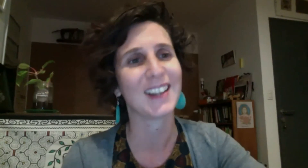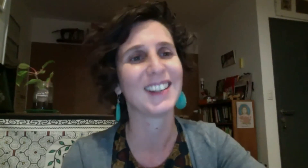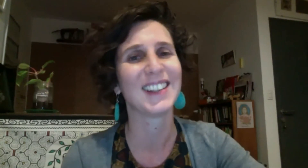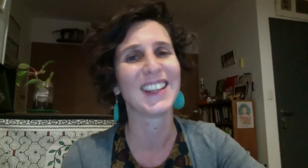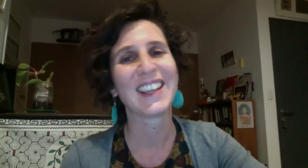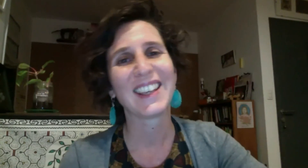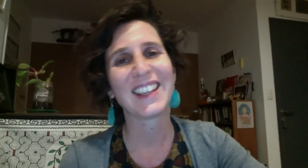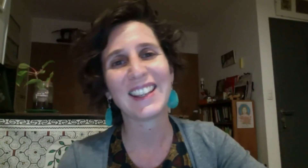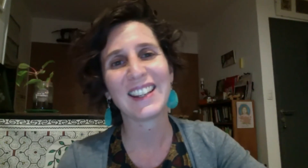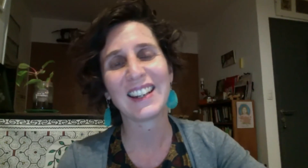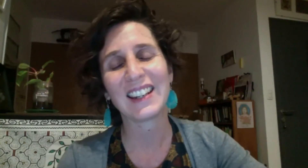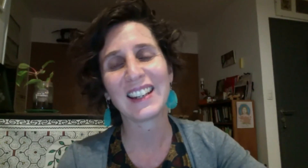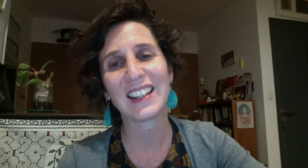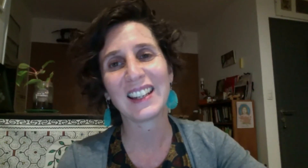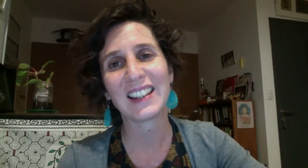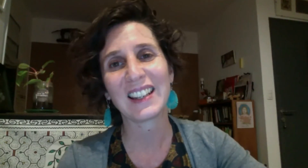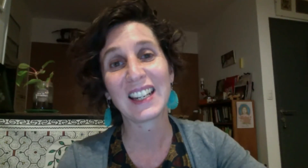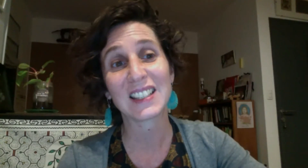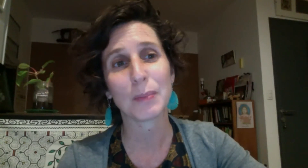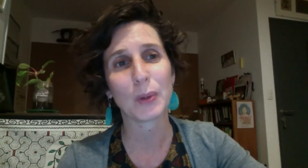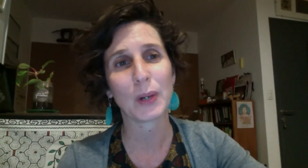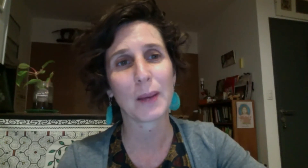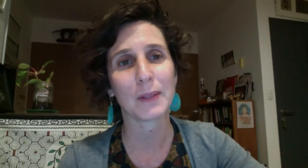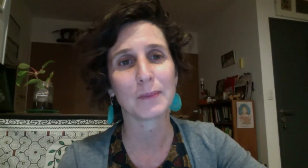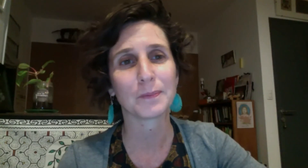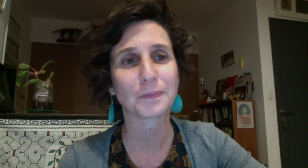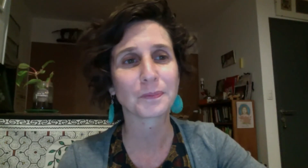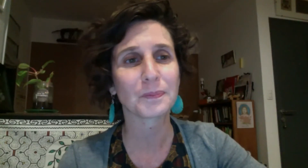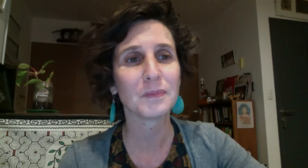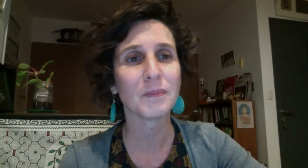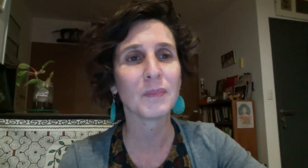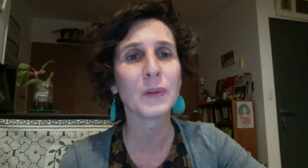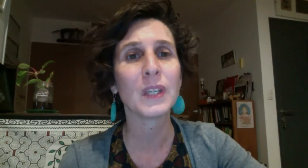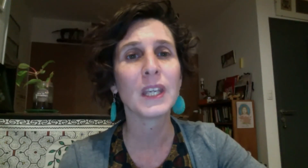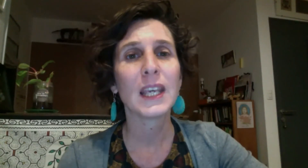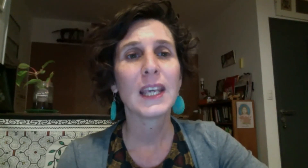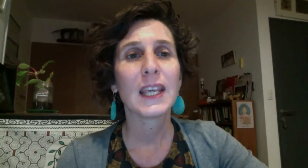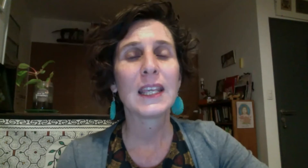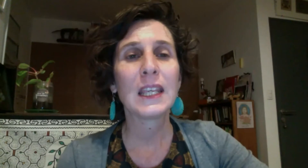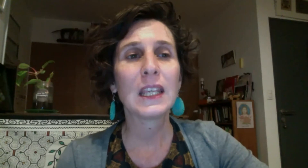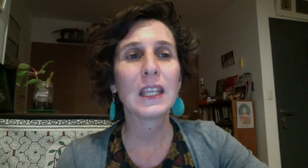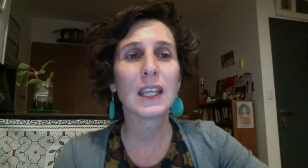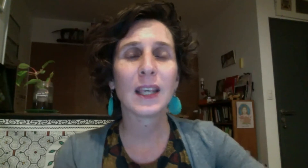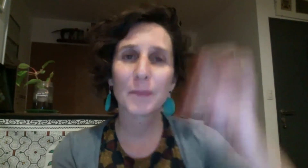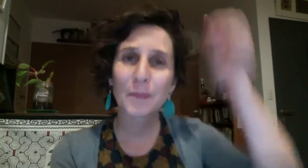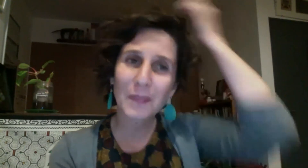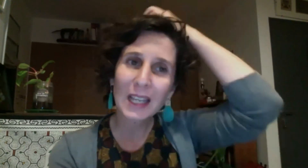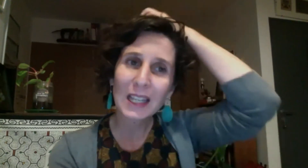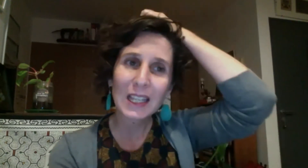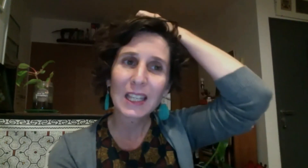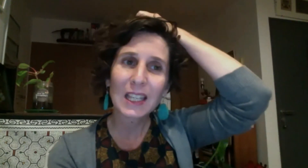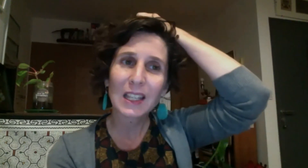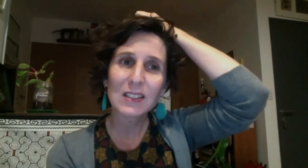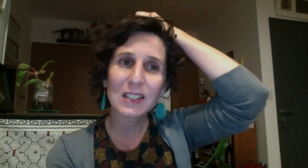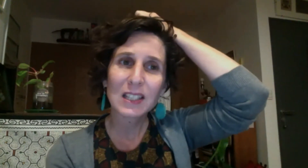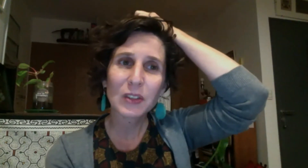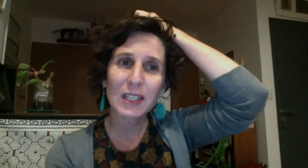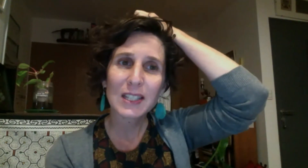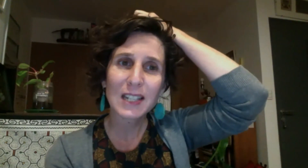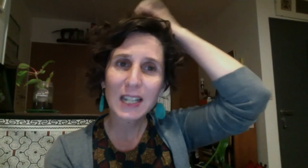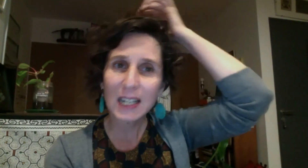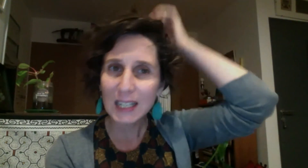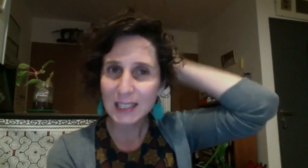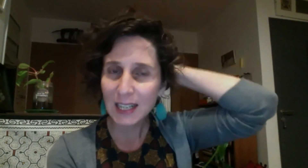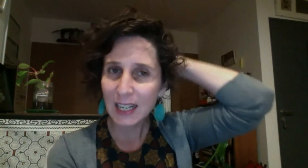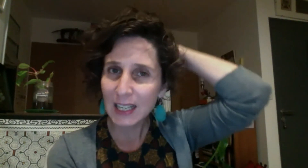participará en este programa, ¿no? Y aquí es donde